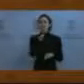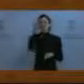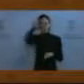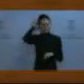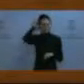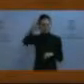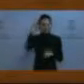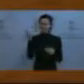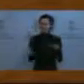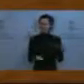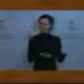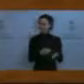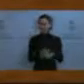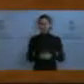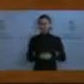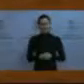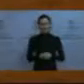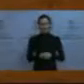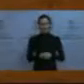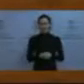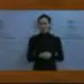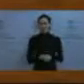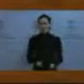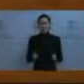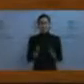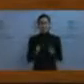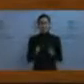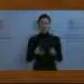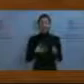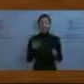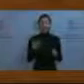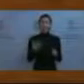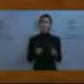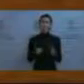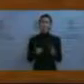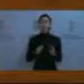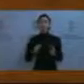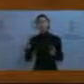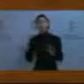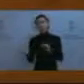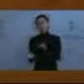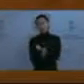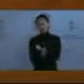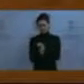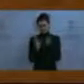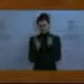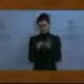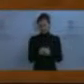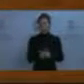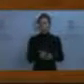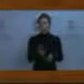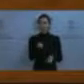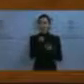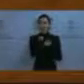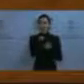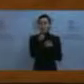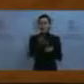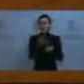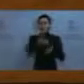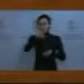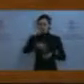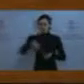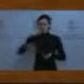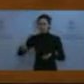hipócrita y, en fin, que nos va a llevar a tomar algún otro tipo de medida, ¿no? Pero lo que queremos es que se informe puntualmente de cómo